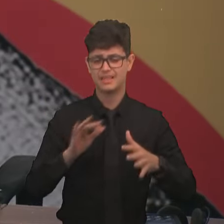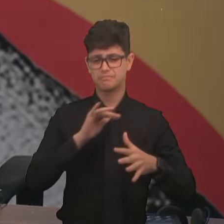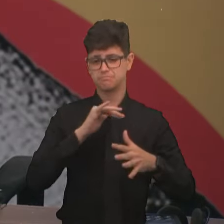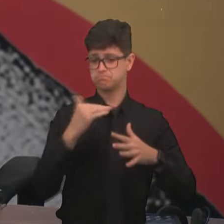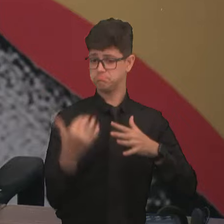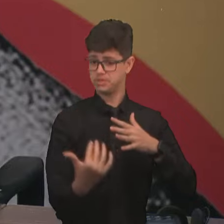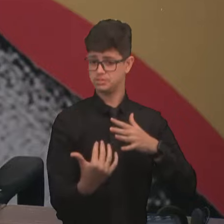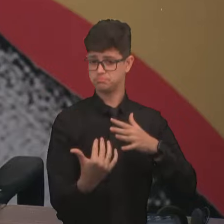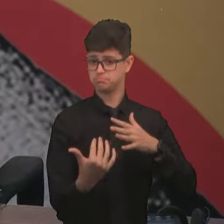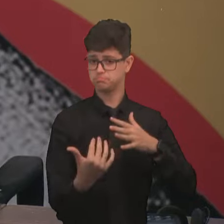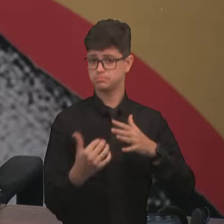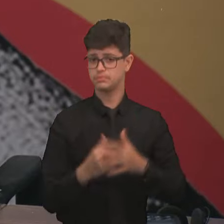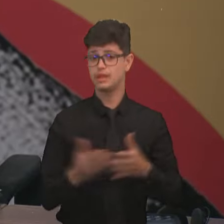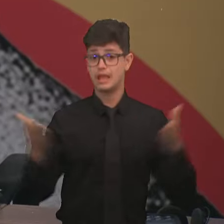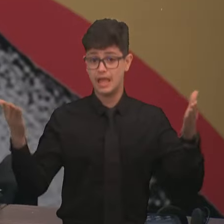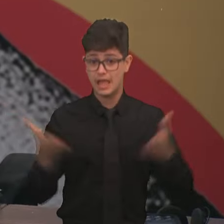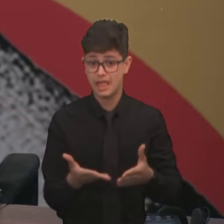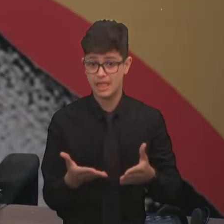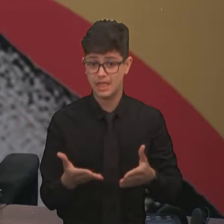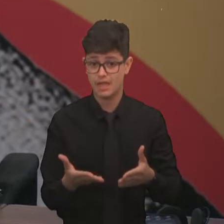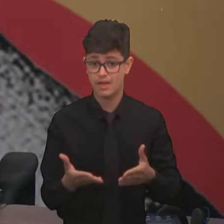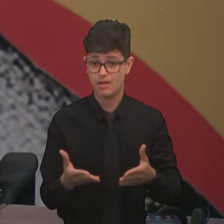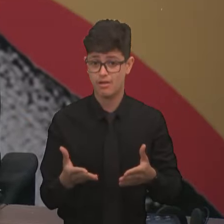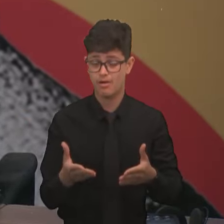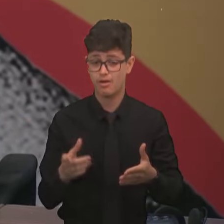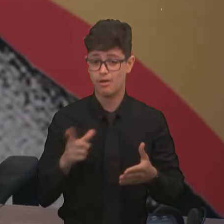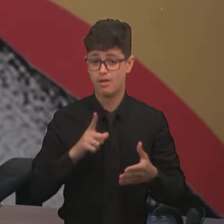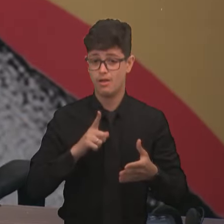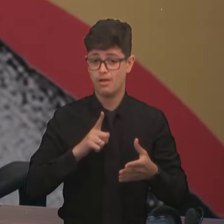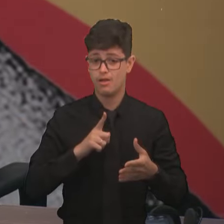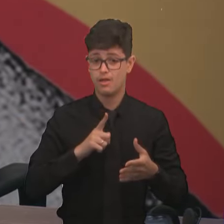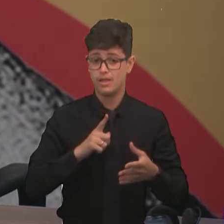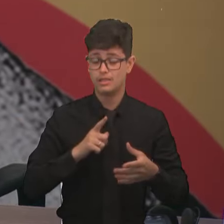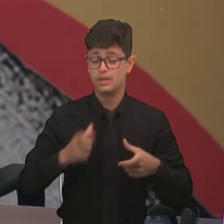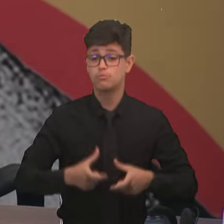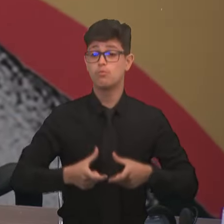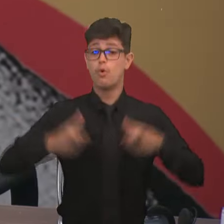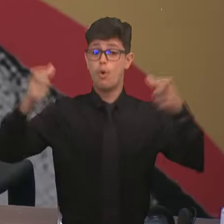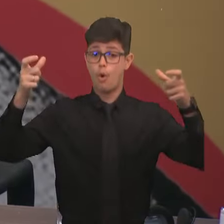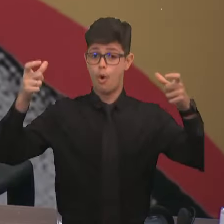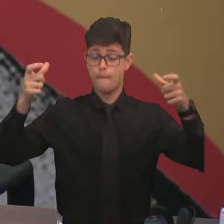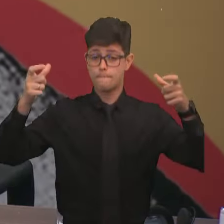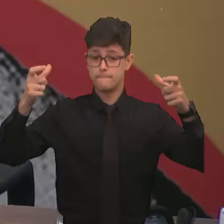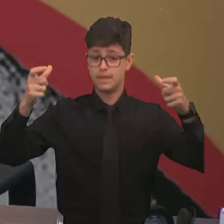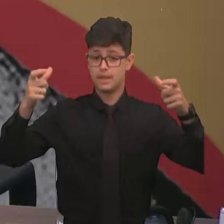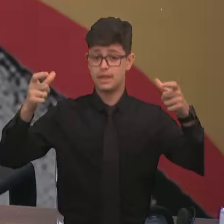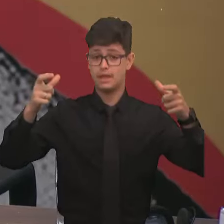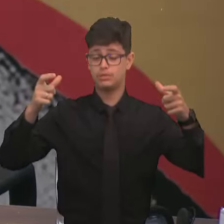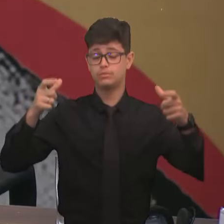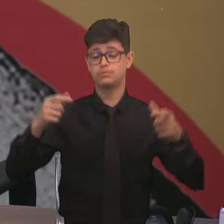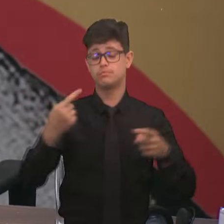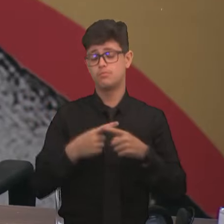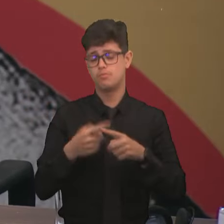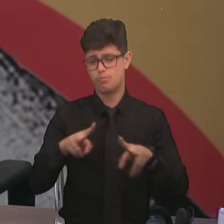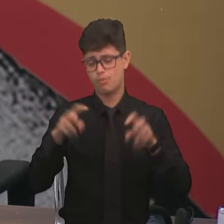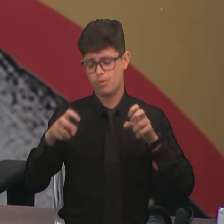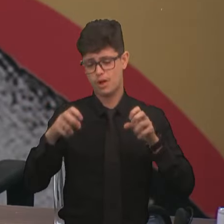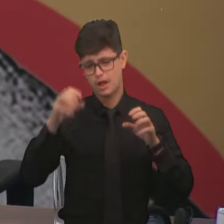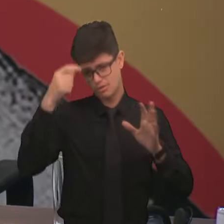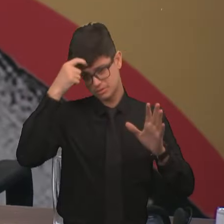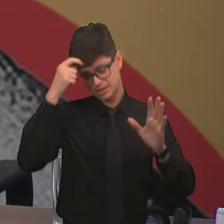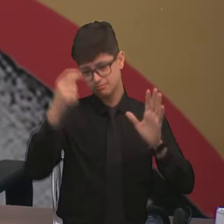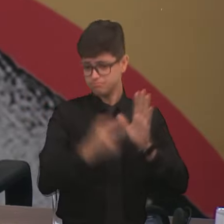de los medios sociales y, por supuesto, ahora con la potencialidad mayor de la llamada